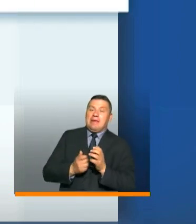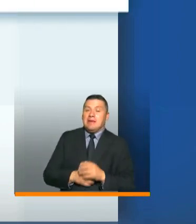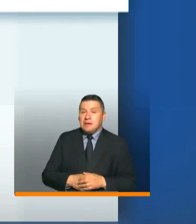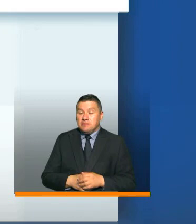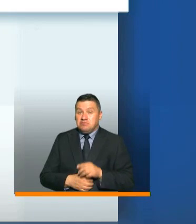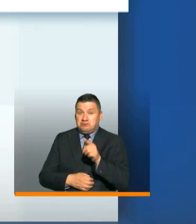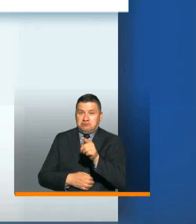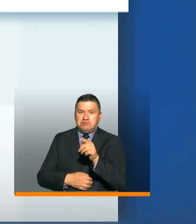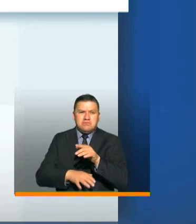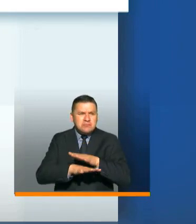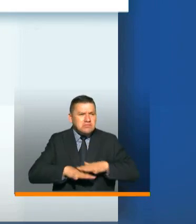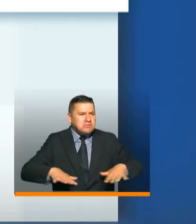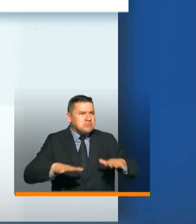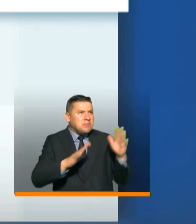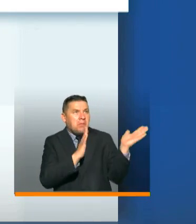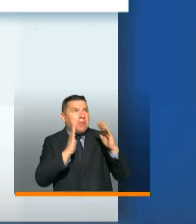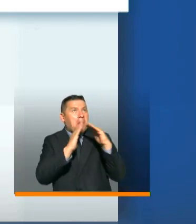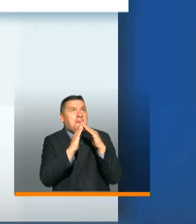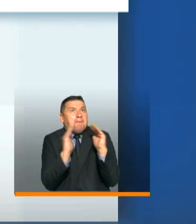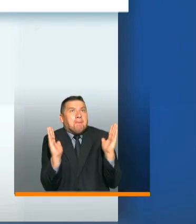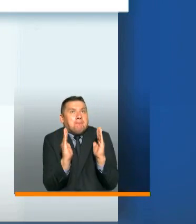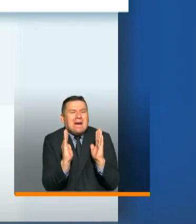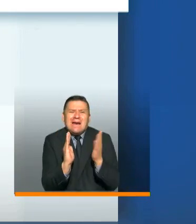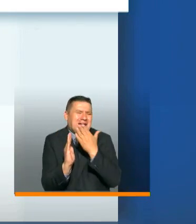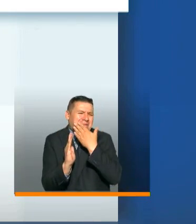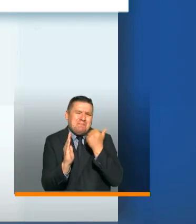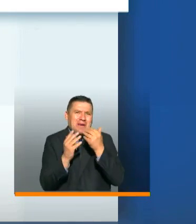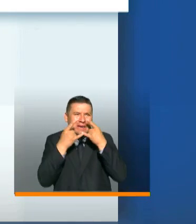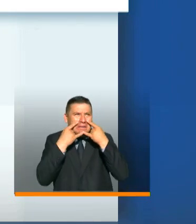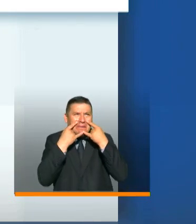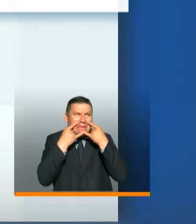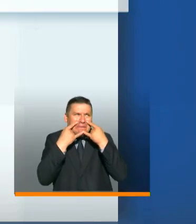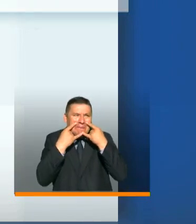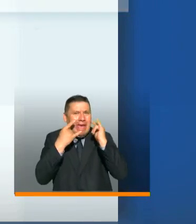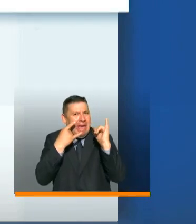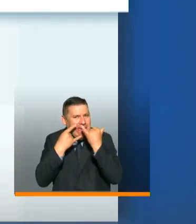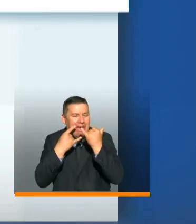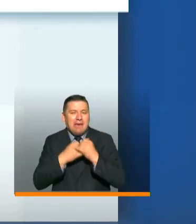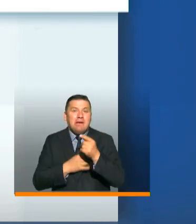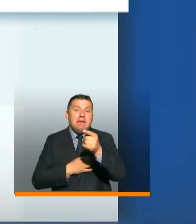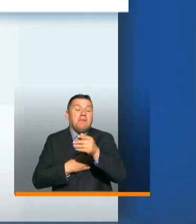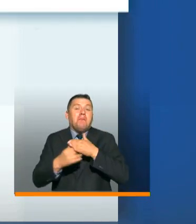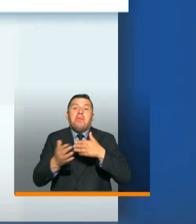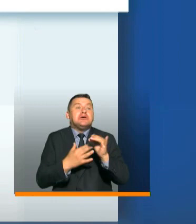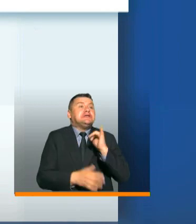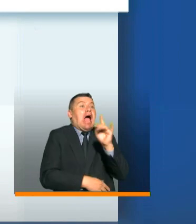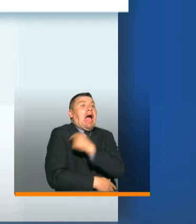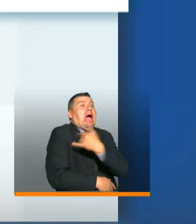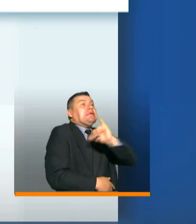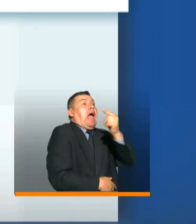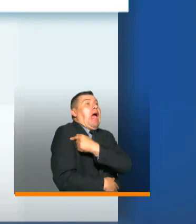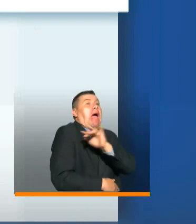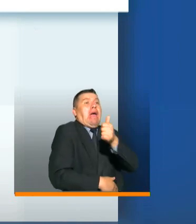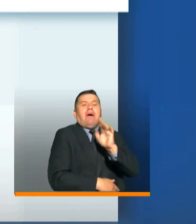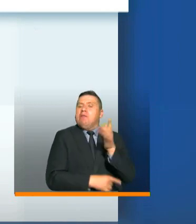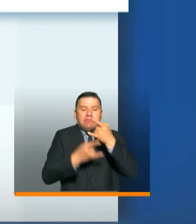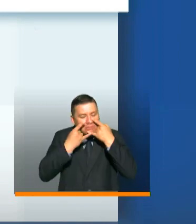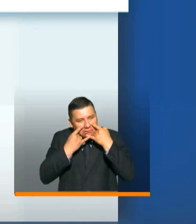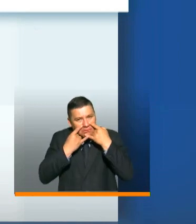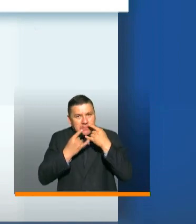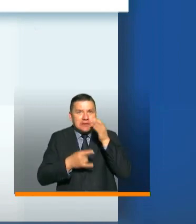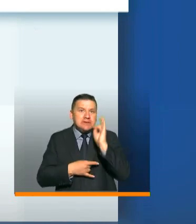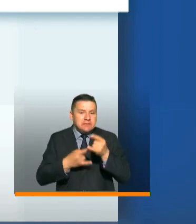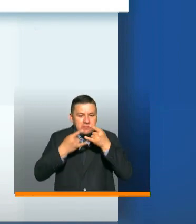Si se encuentra en un sitio sin ventilación, evite quitarse el tapabocas. No importa si está vacunado, porte siempre